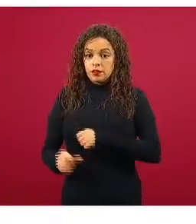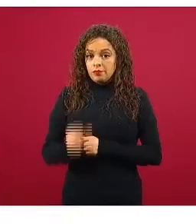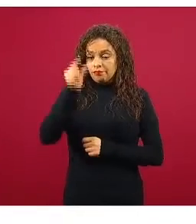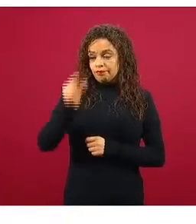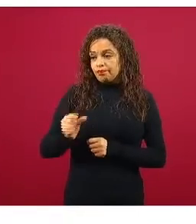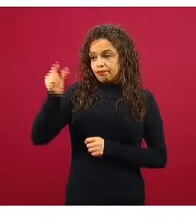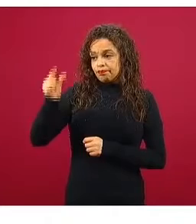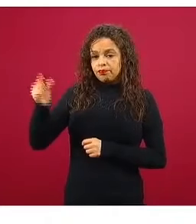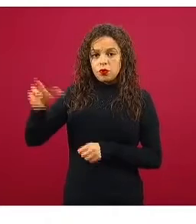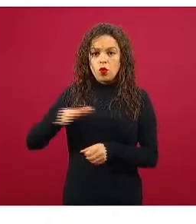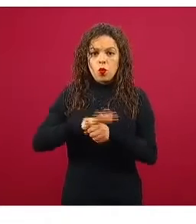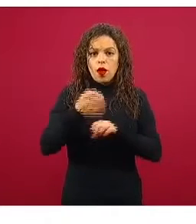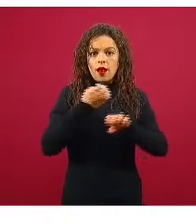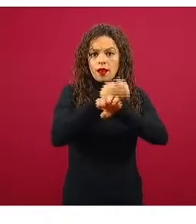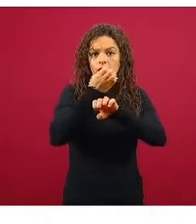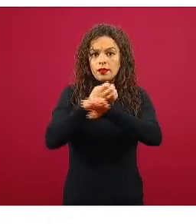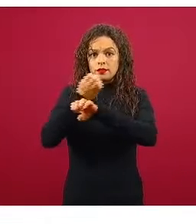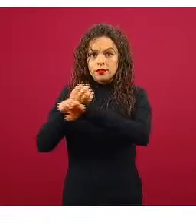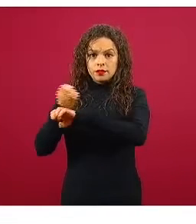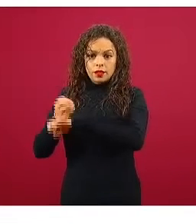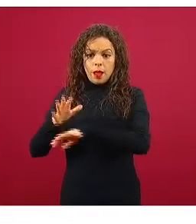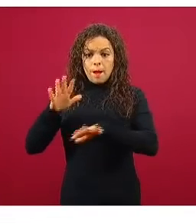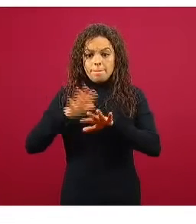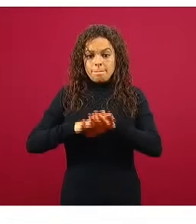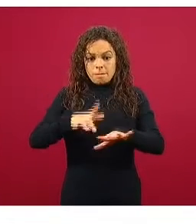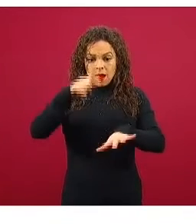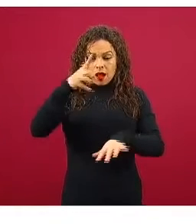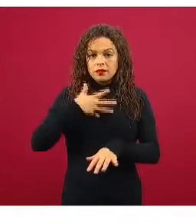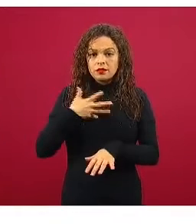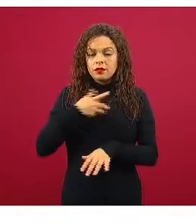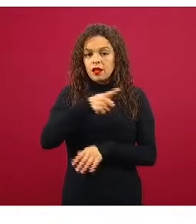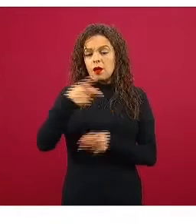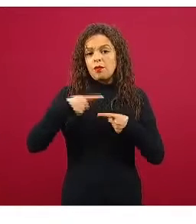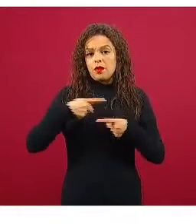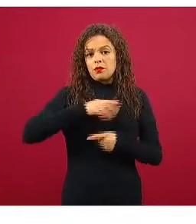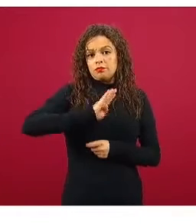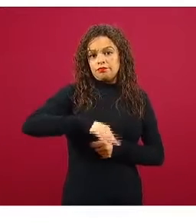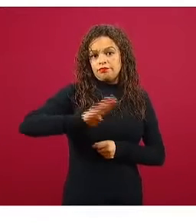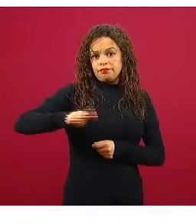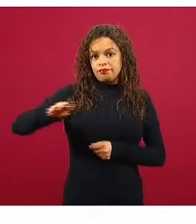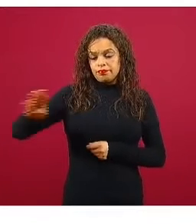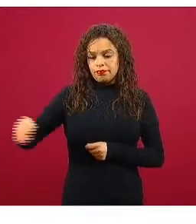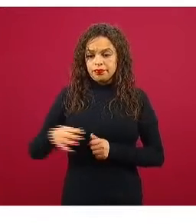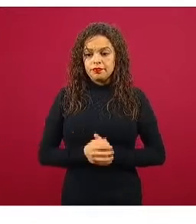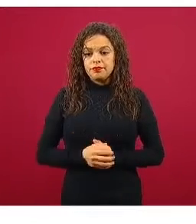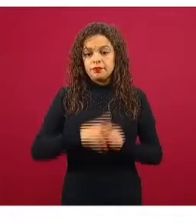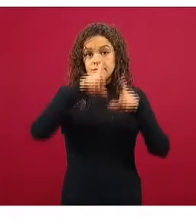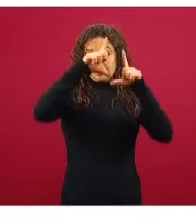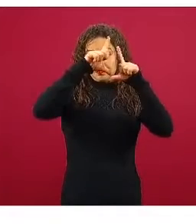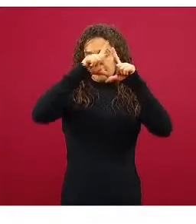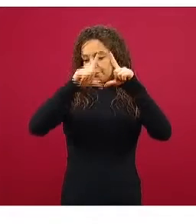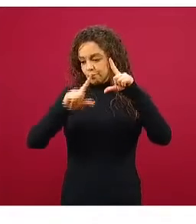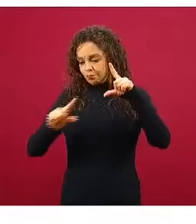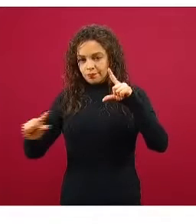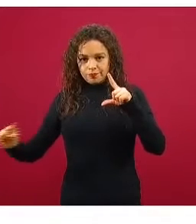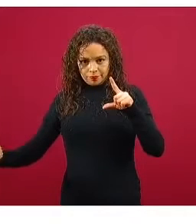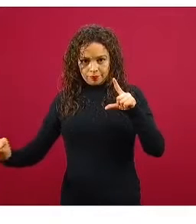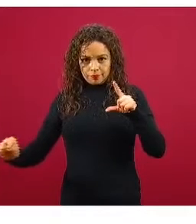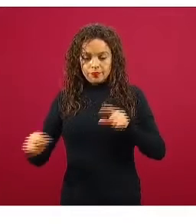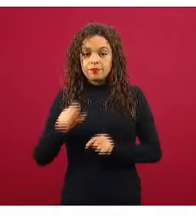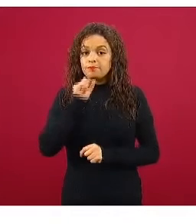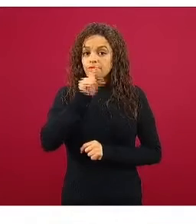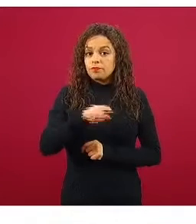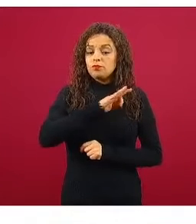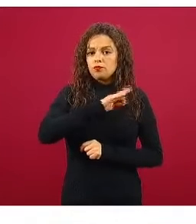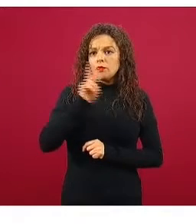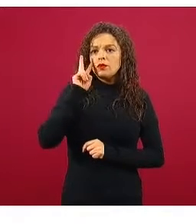federativas concentran la mayor carga de defunciones, están en orden descendente, pero también además podemos ver cuáles son aquellas que